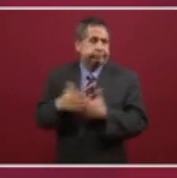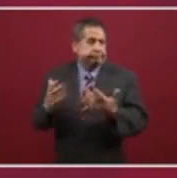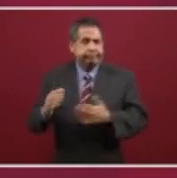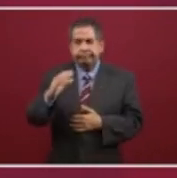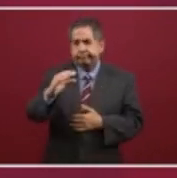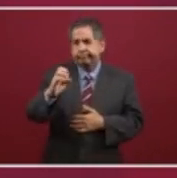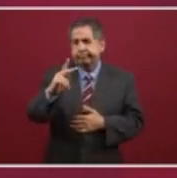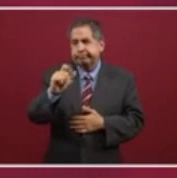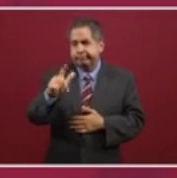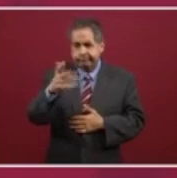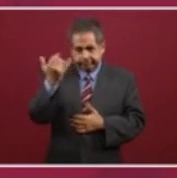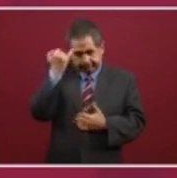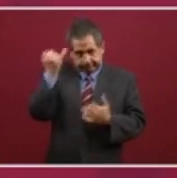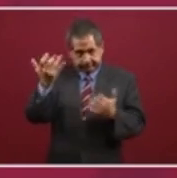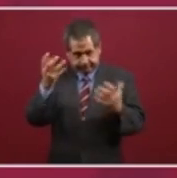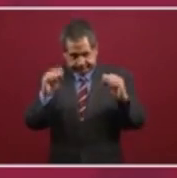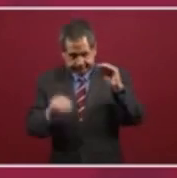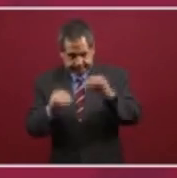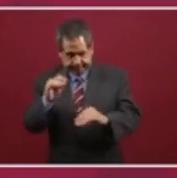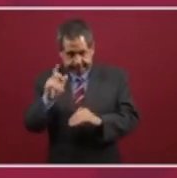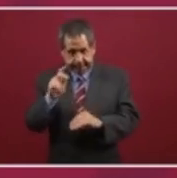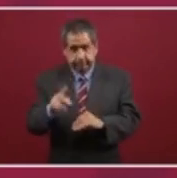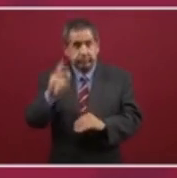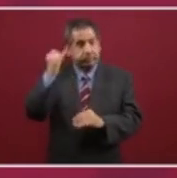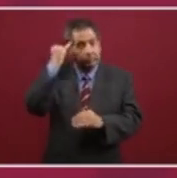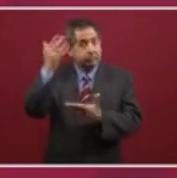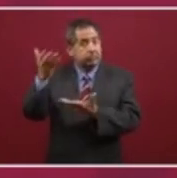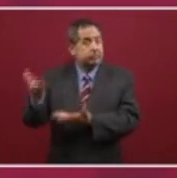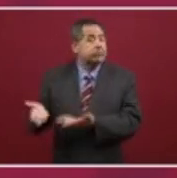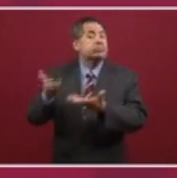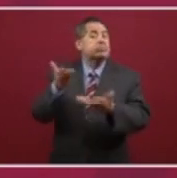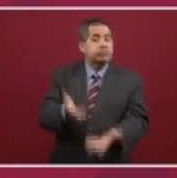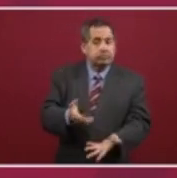plan, ya hubo el ofrecimiento